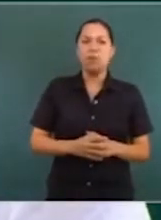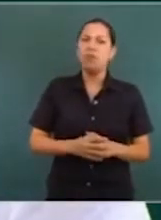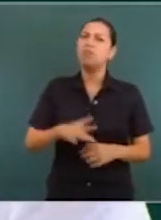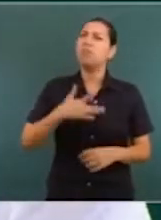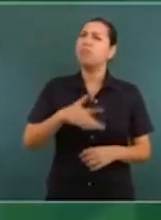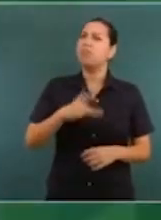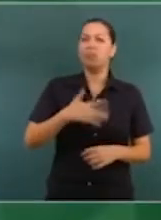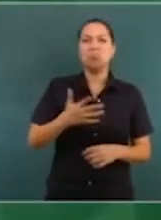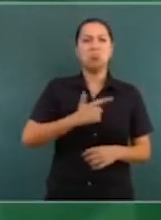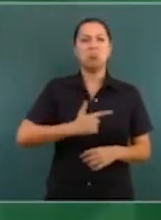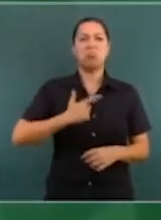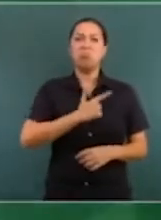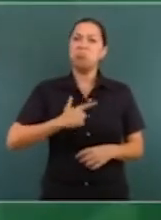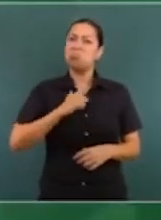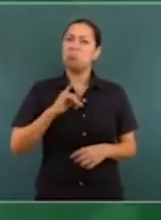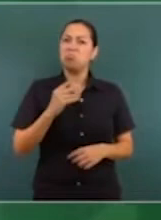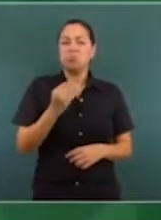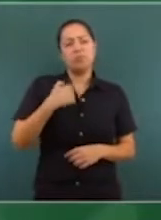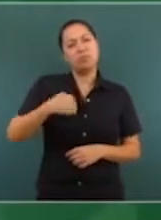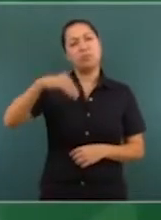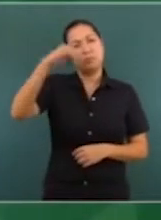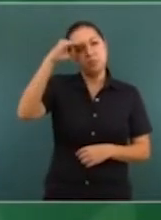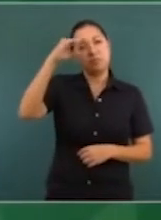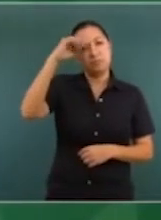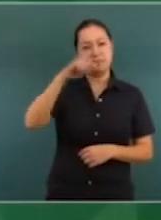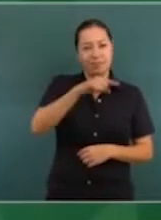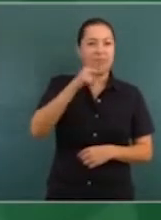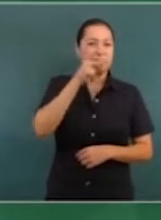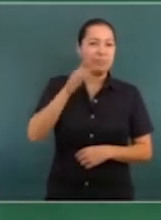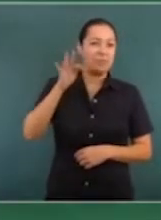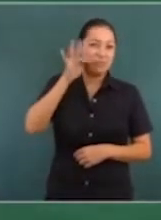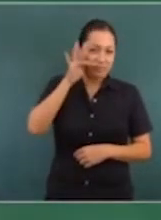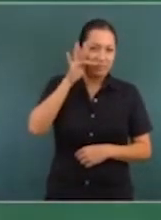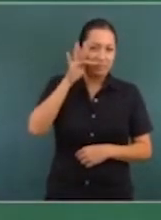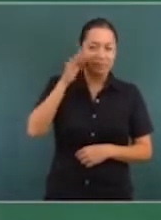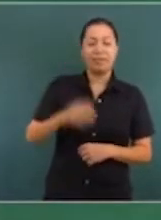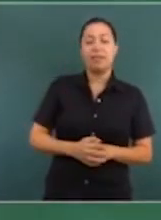agrada mucho el pensamiento del Papa Francisco.